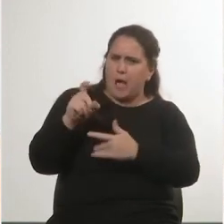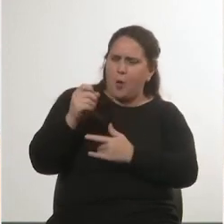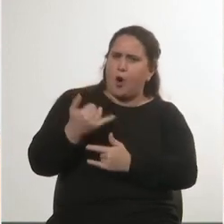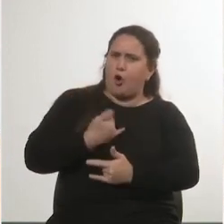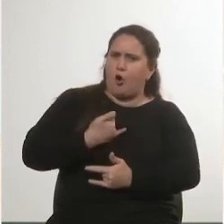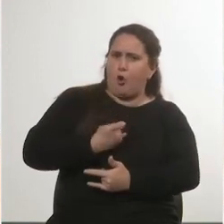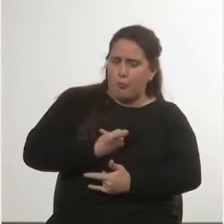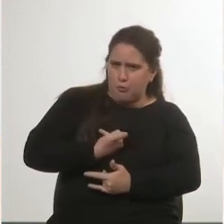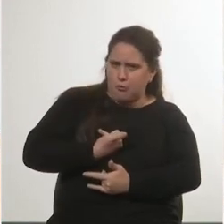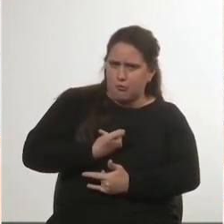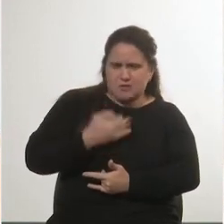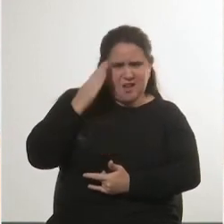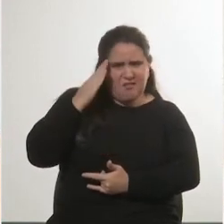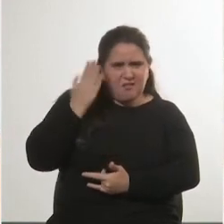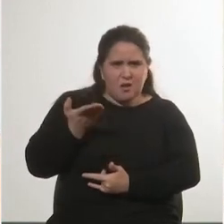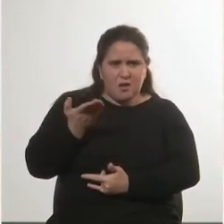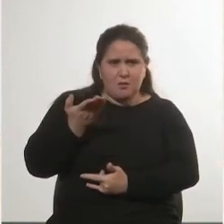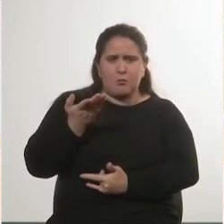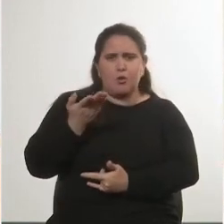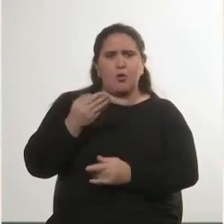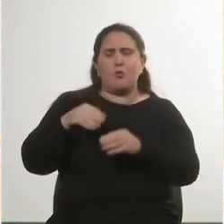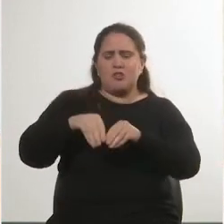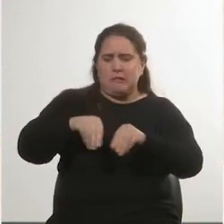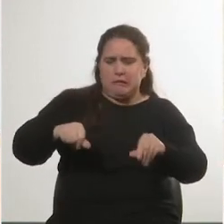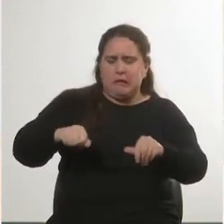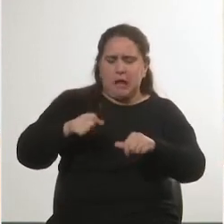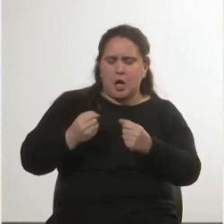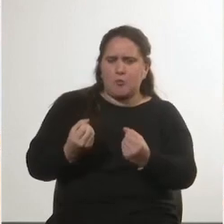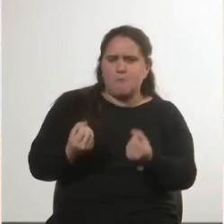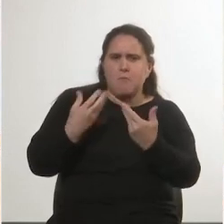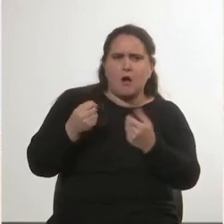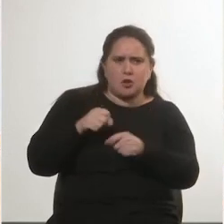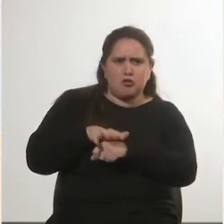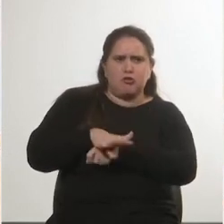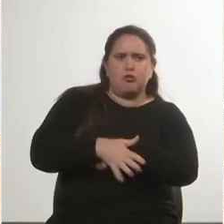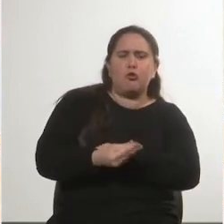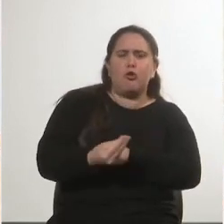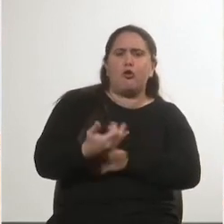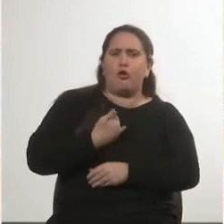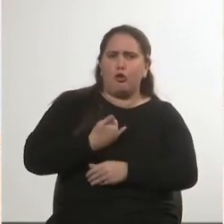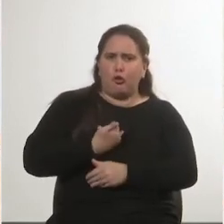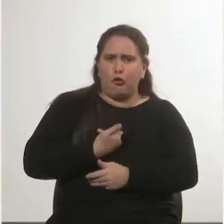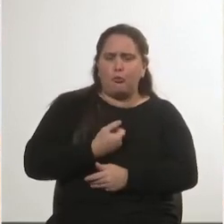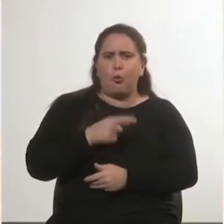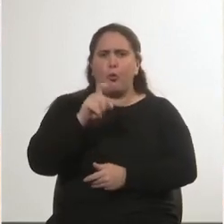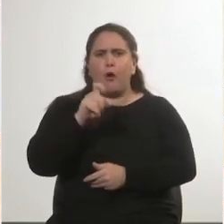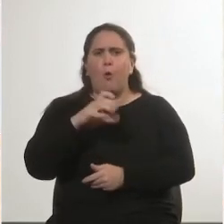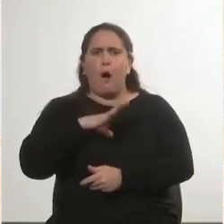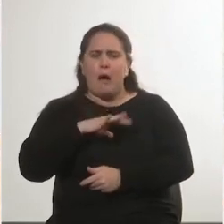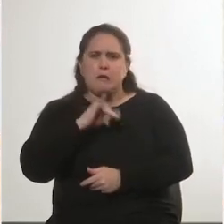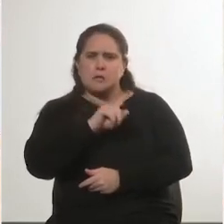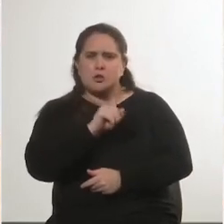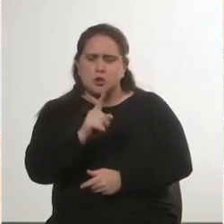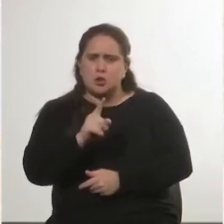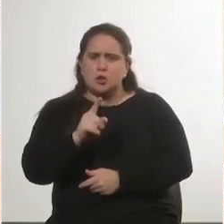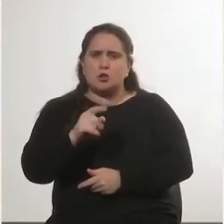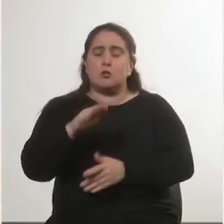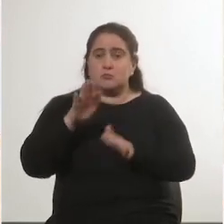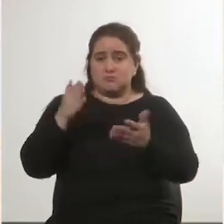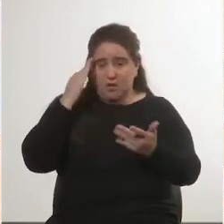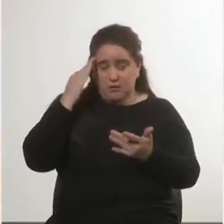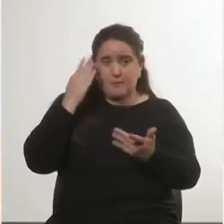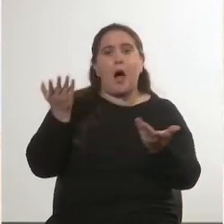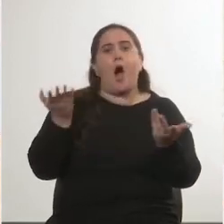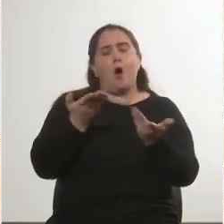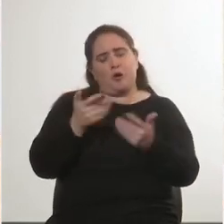el efecto que generan las napas en la disponibilidad hídrica? Más allá de lo que indudablemente hoy ocasiona